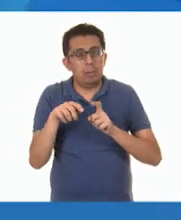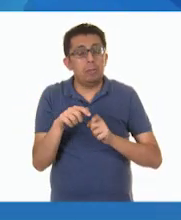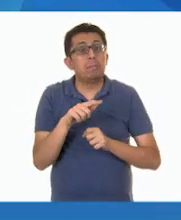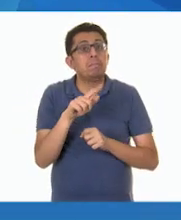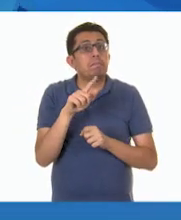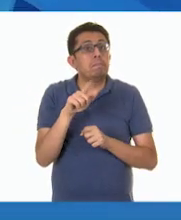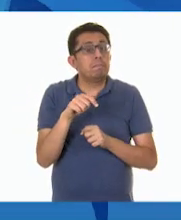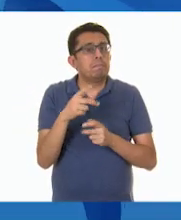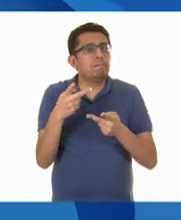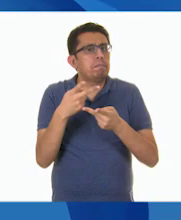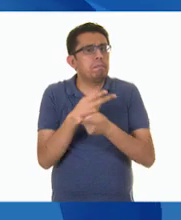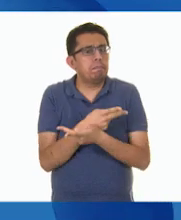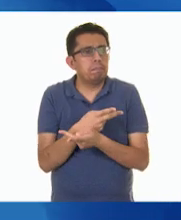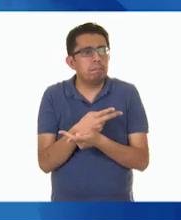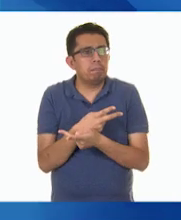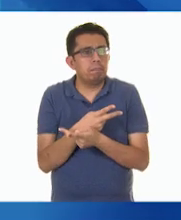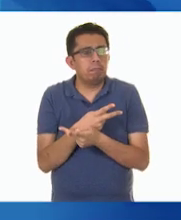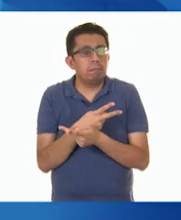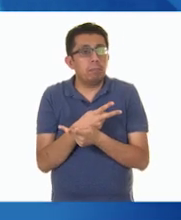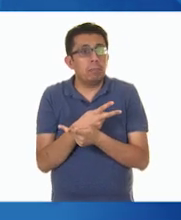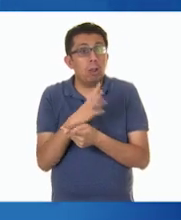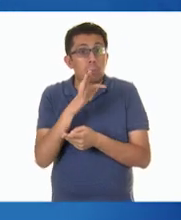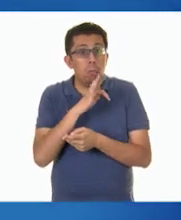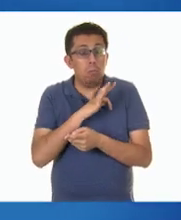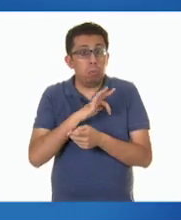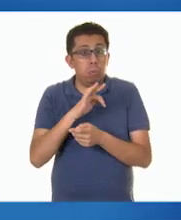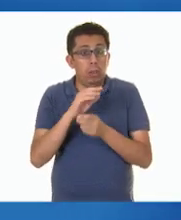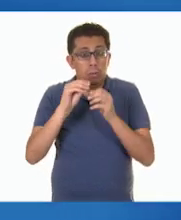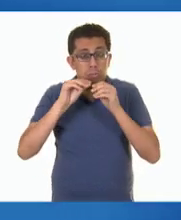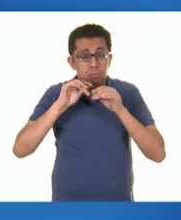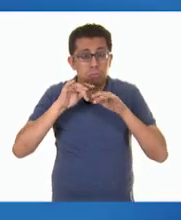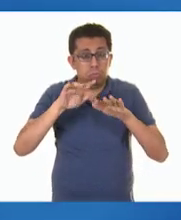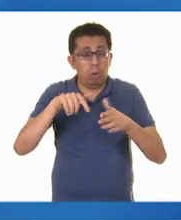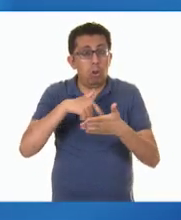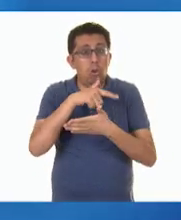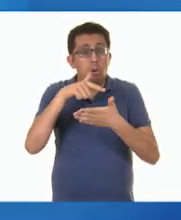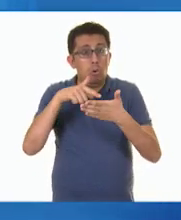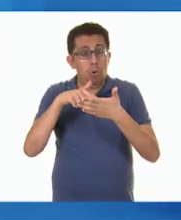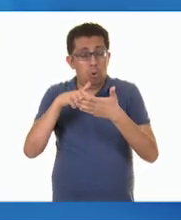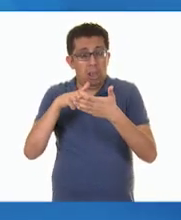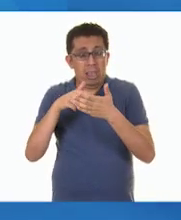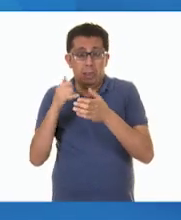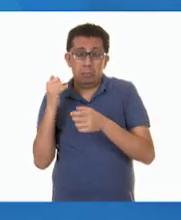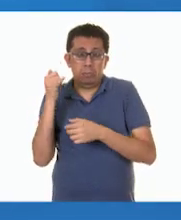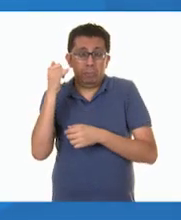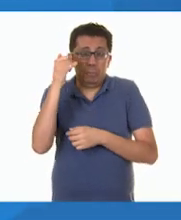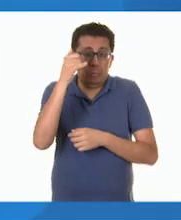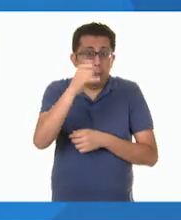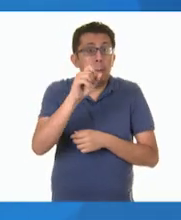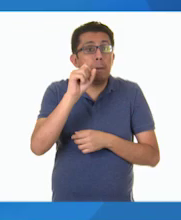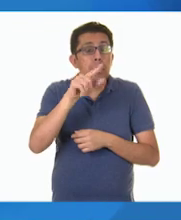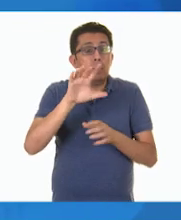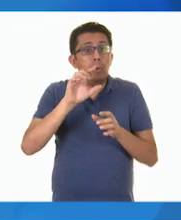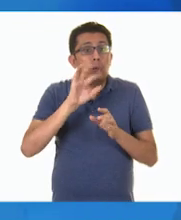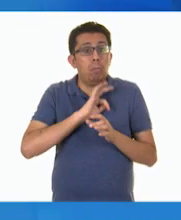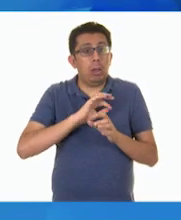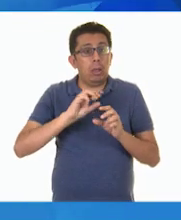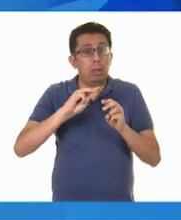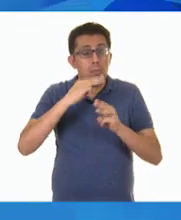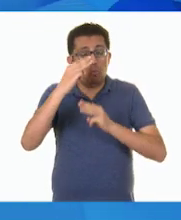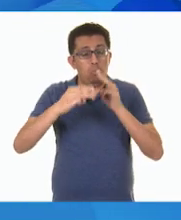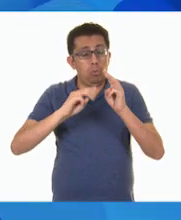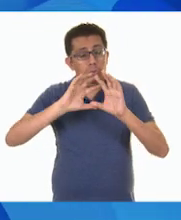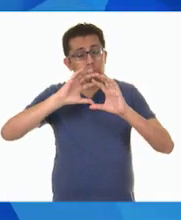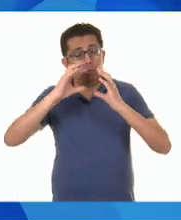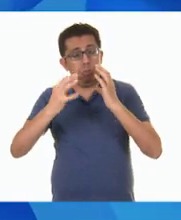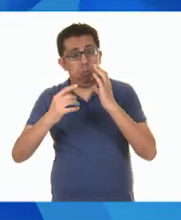permite que las señales alcancen puntos lejanos e incluso den la vuelta a la Tierra. Hay frecuencias reservadas